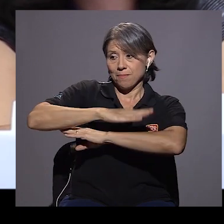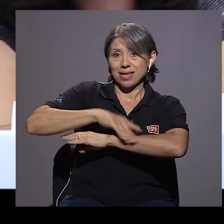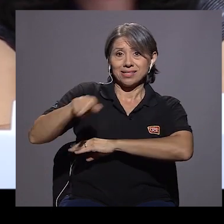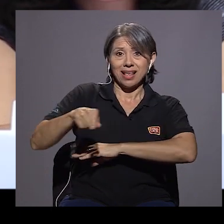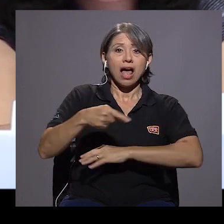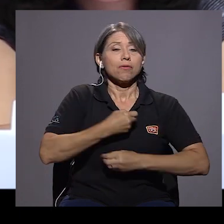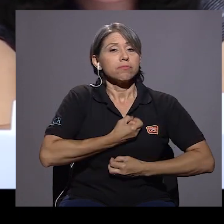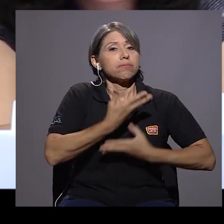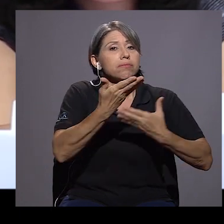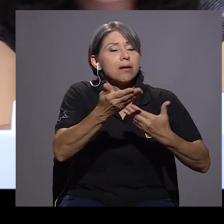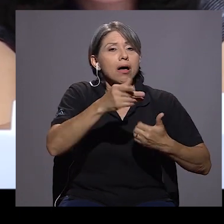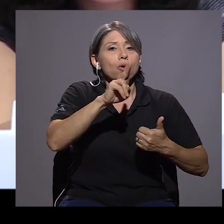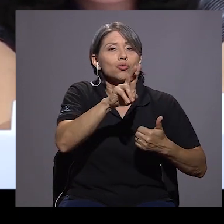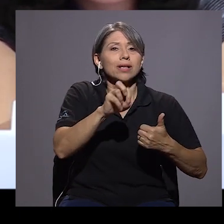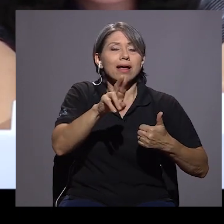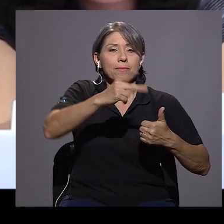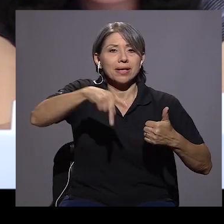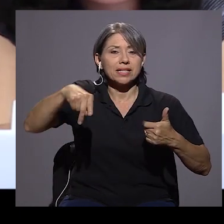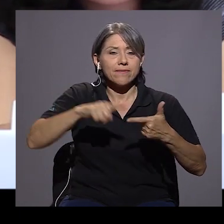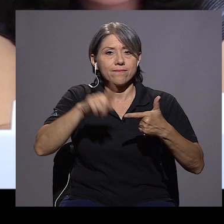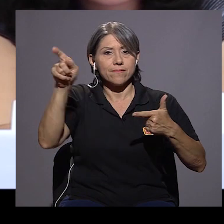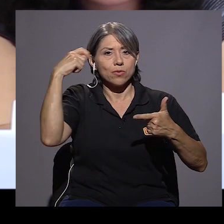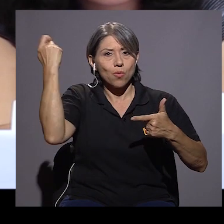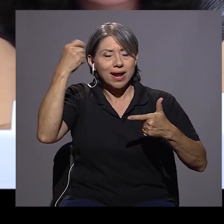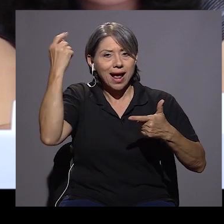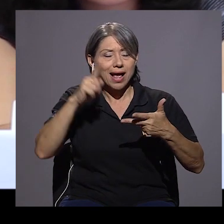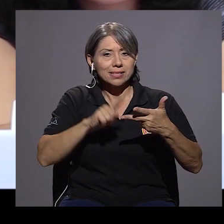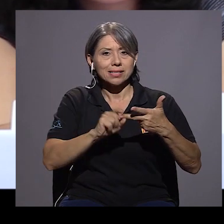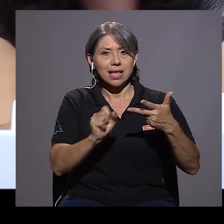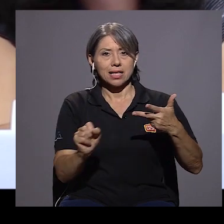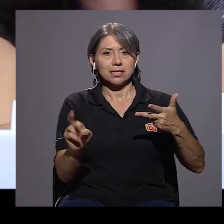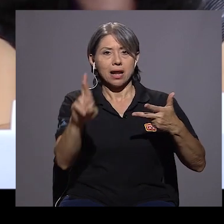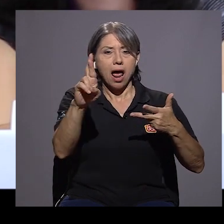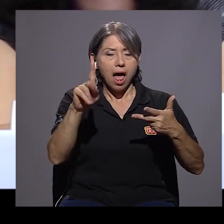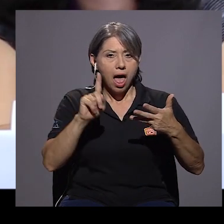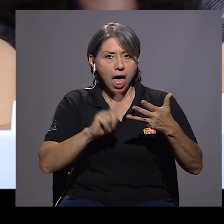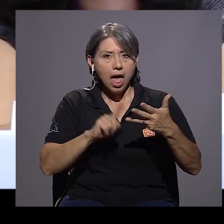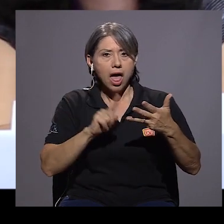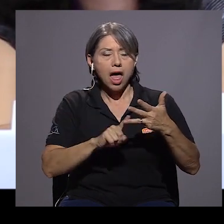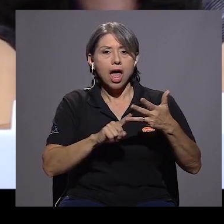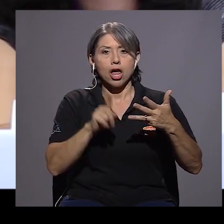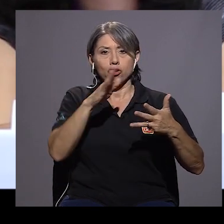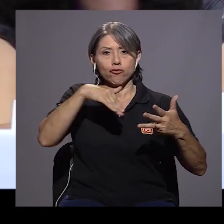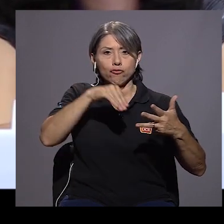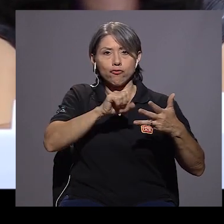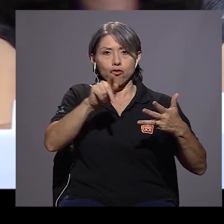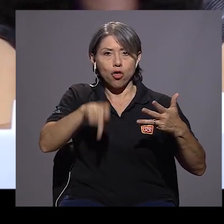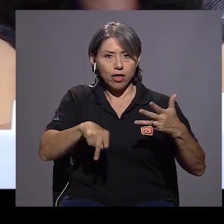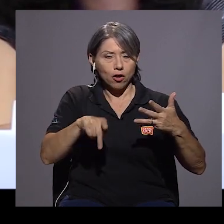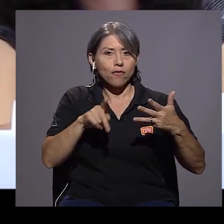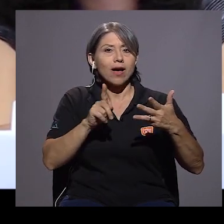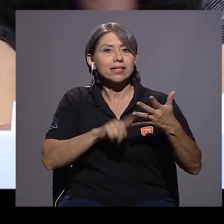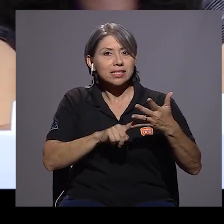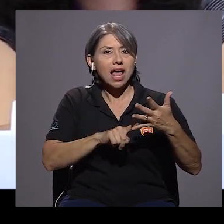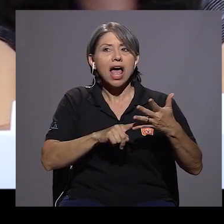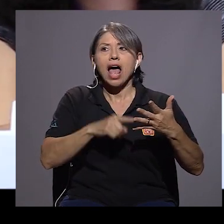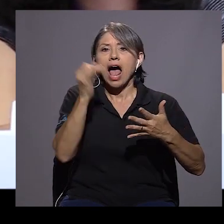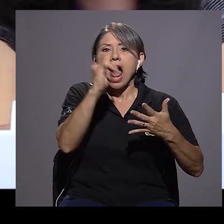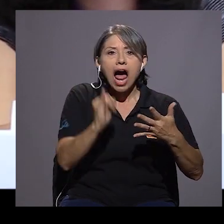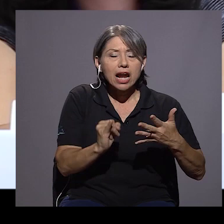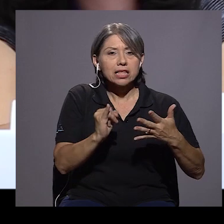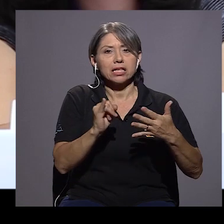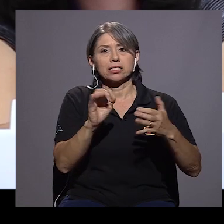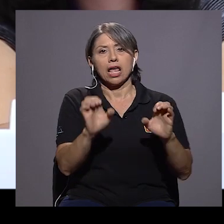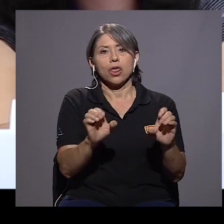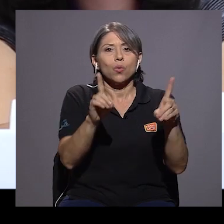mesa está integrada por vocerías de sede de Pacífico, sede de Guanacaste, sede Occidente, sede de Rodrigo Facio, vocerías